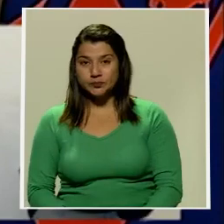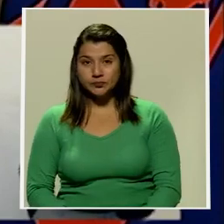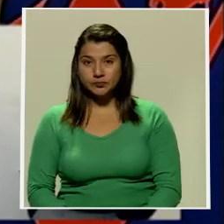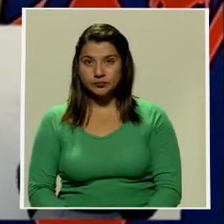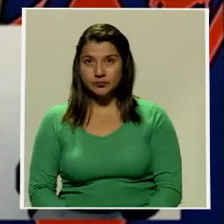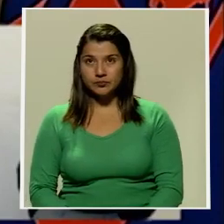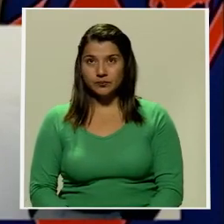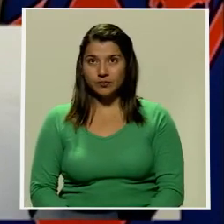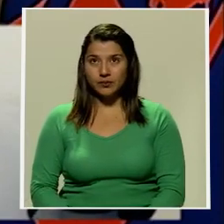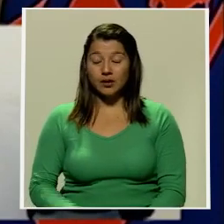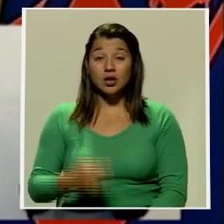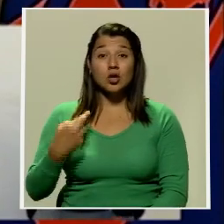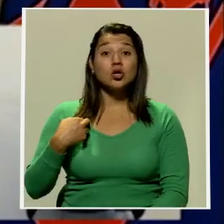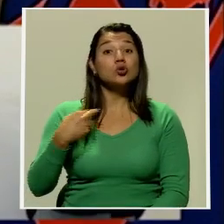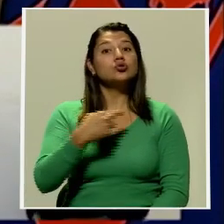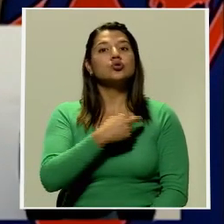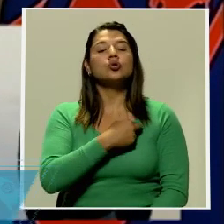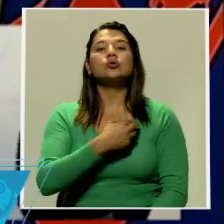Tenemos